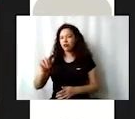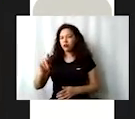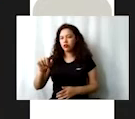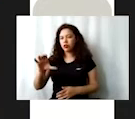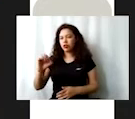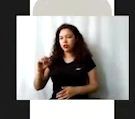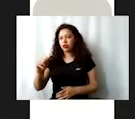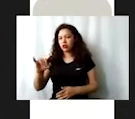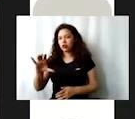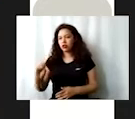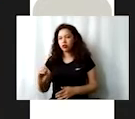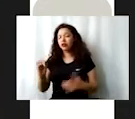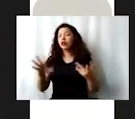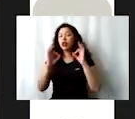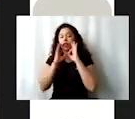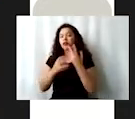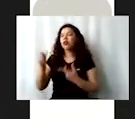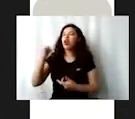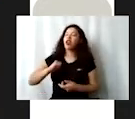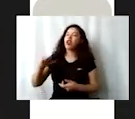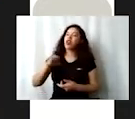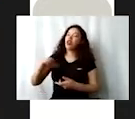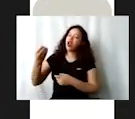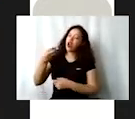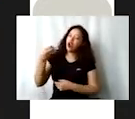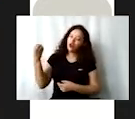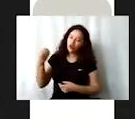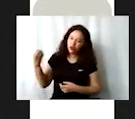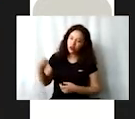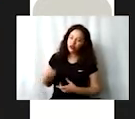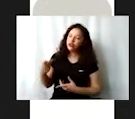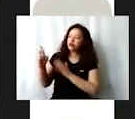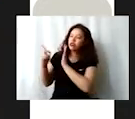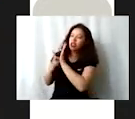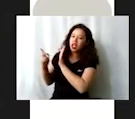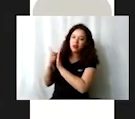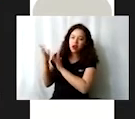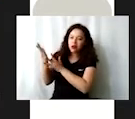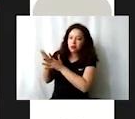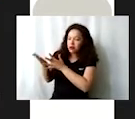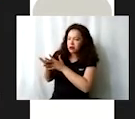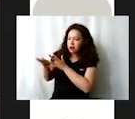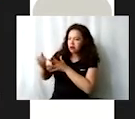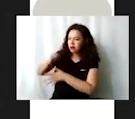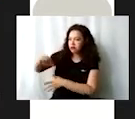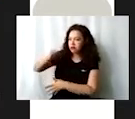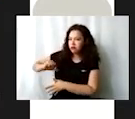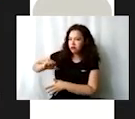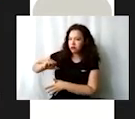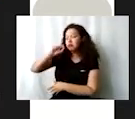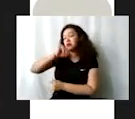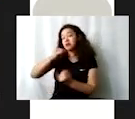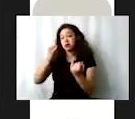organigrama, pues el antiguo y tradicional con sus departamentos y divisiones, también proviene de un